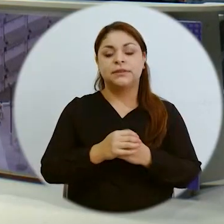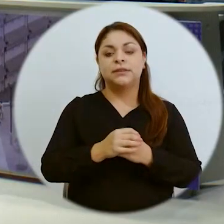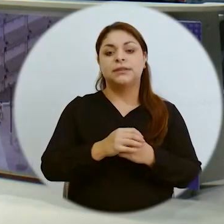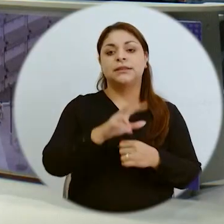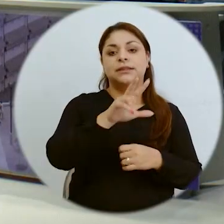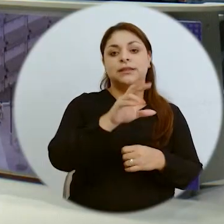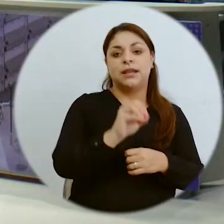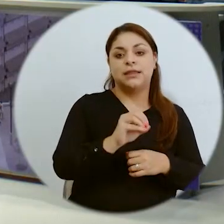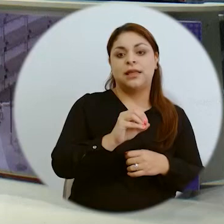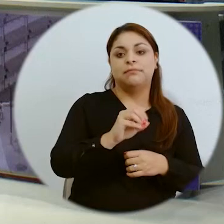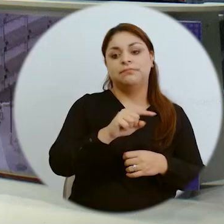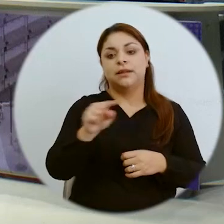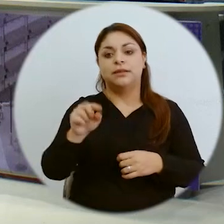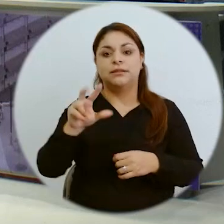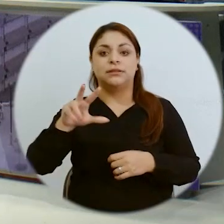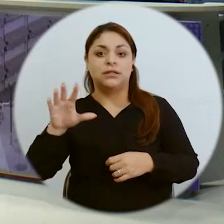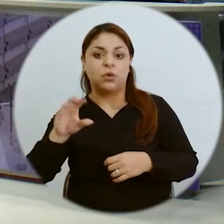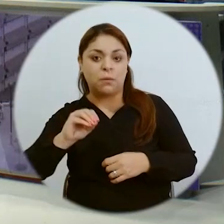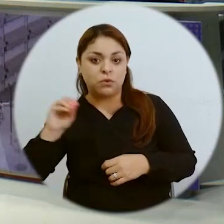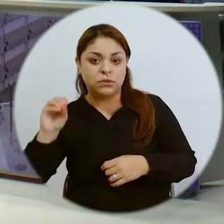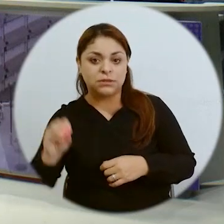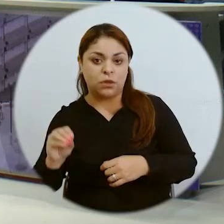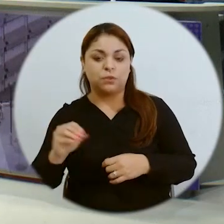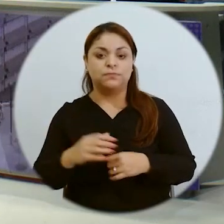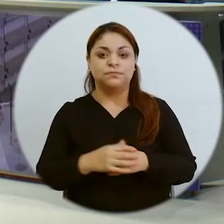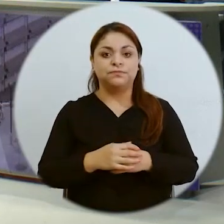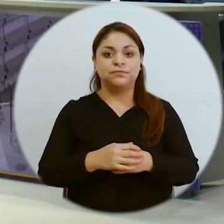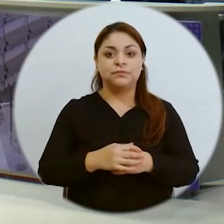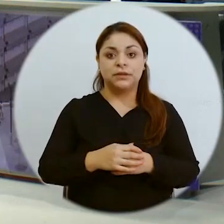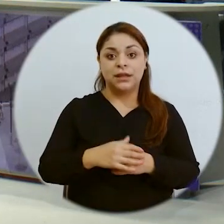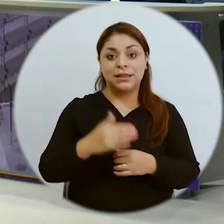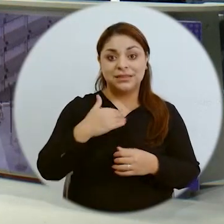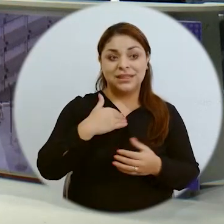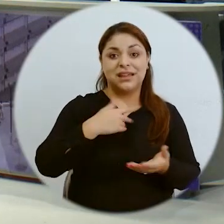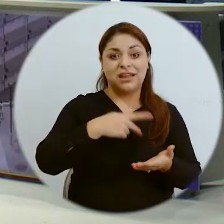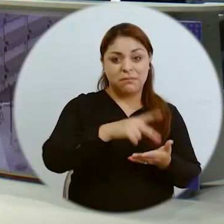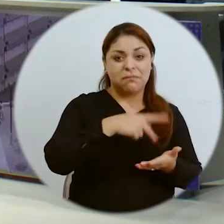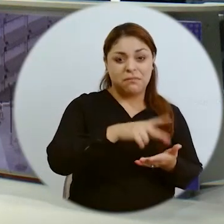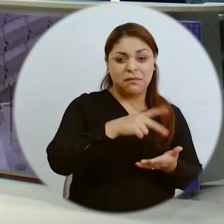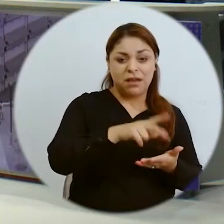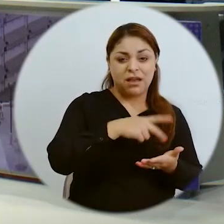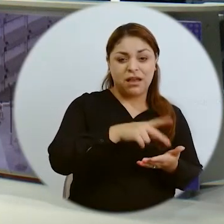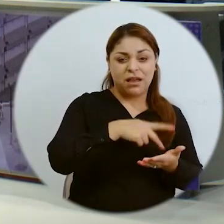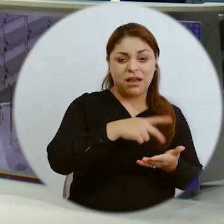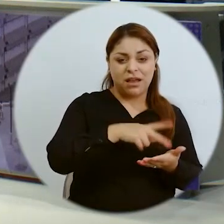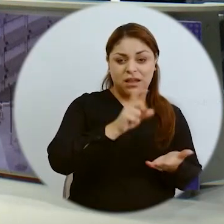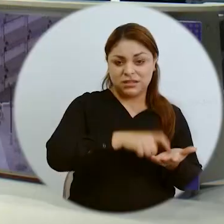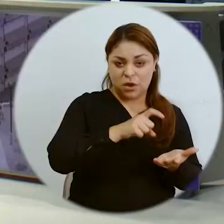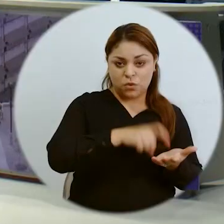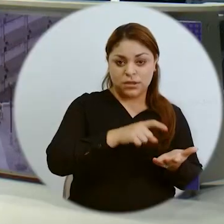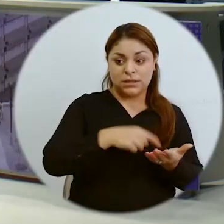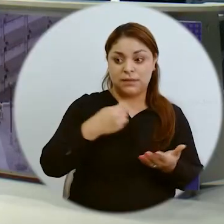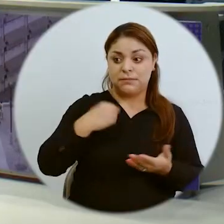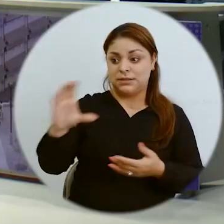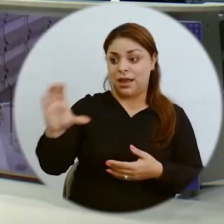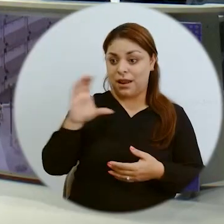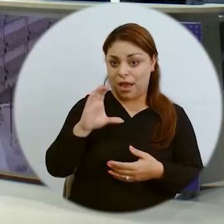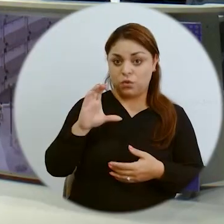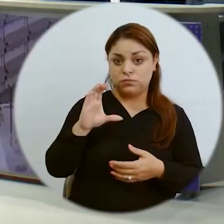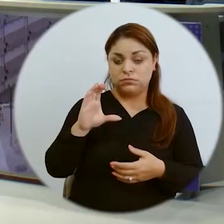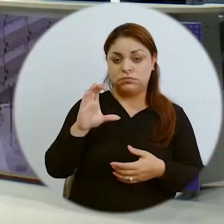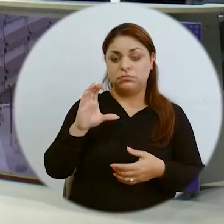tiene una problemática severa, muy severa de endeudamiento. ¿Qué consideran ustedes que sea severo, por ejemplo? No